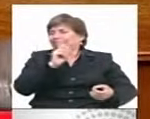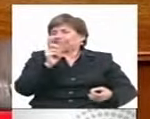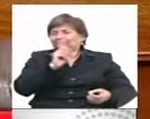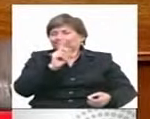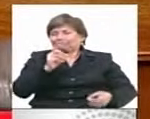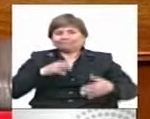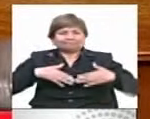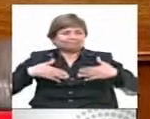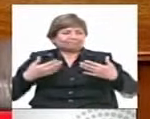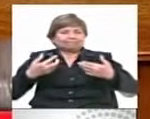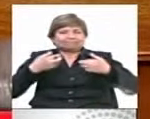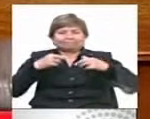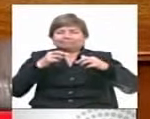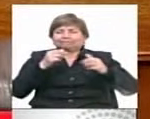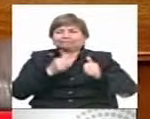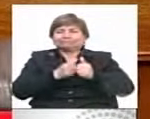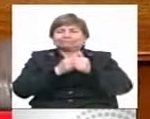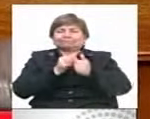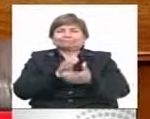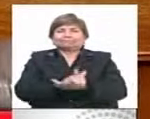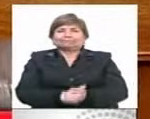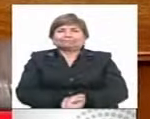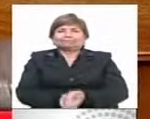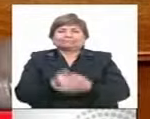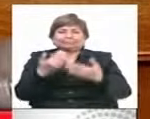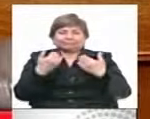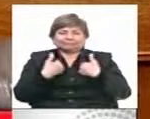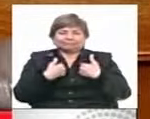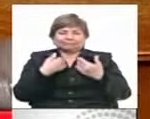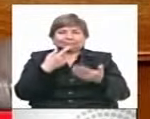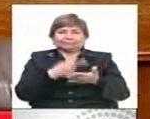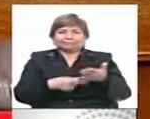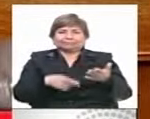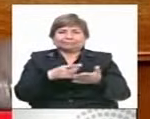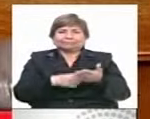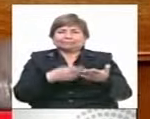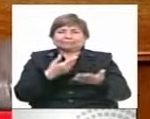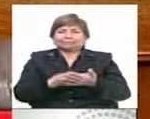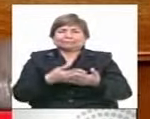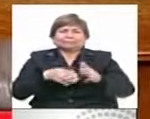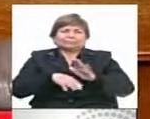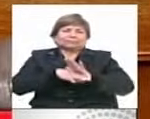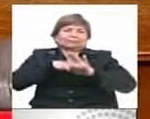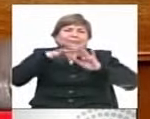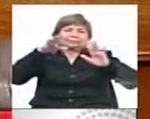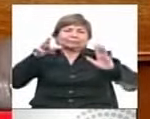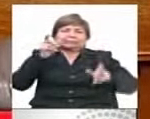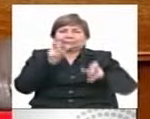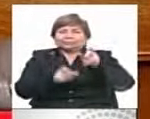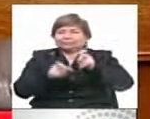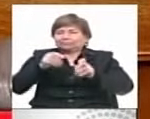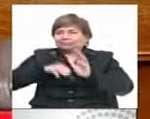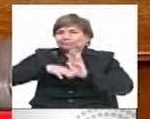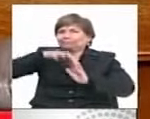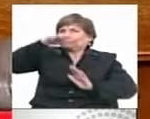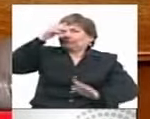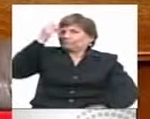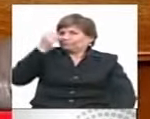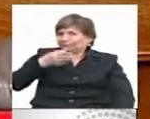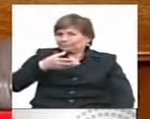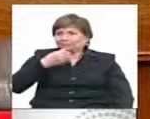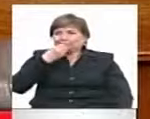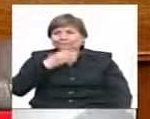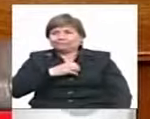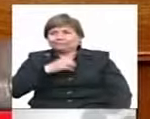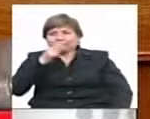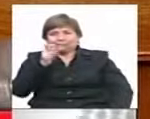seguir permitiendo de que tengamos cuestionamientos a altas personalidades, a altos funcionarios,